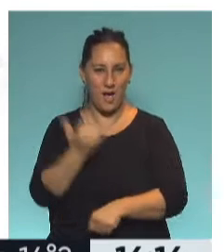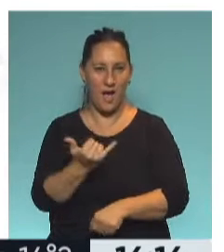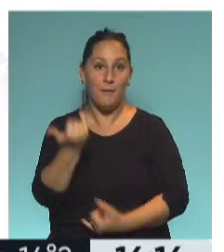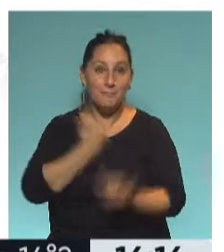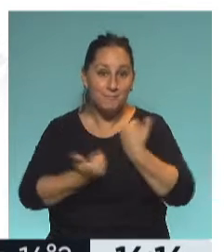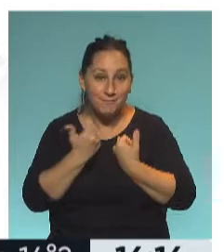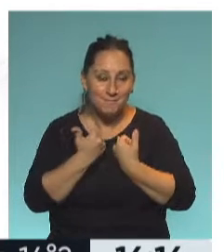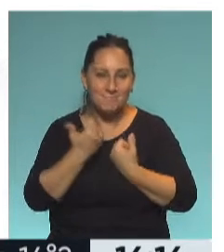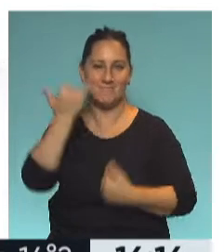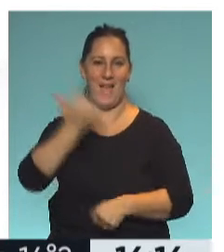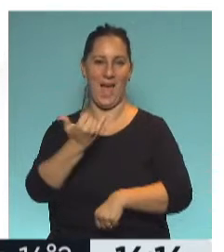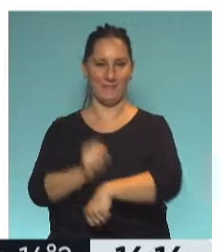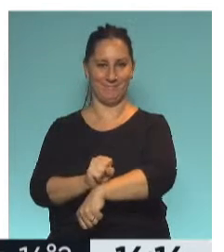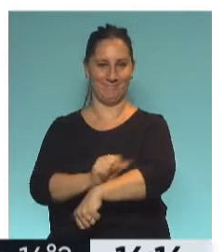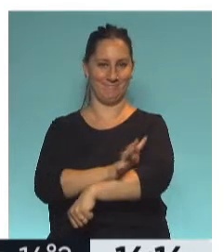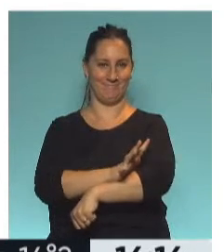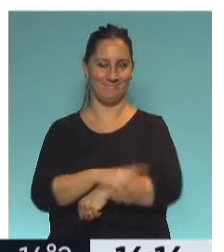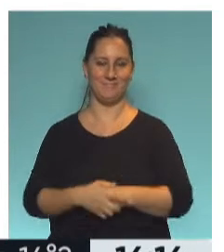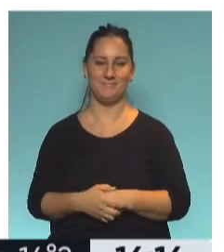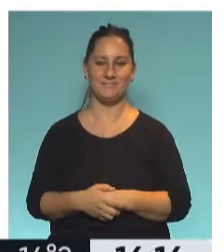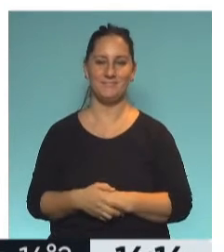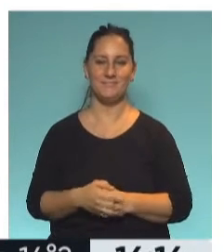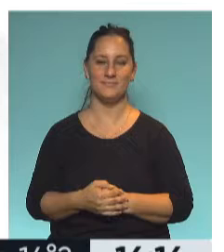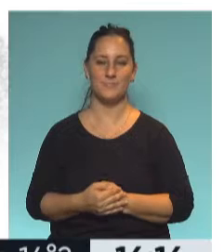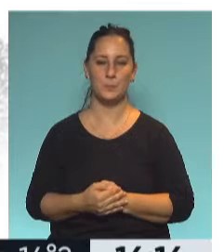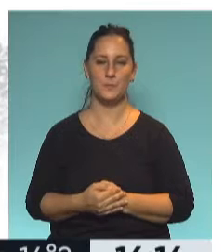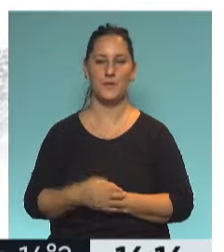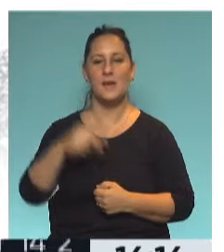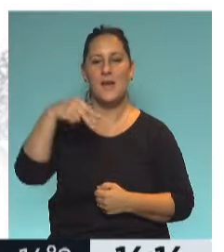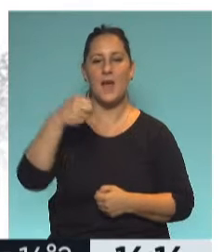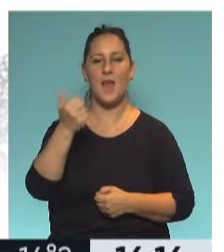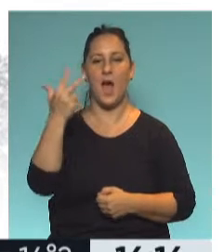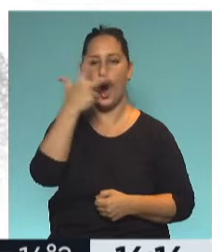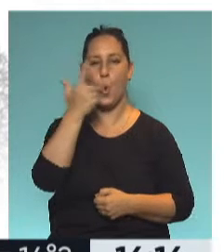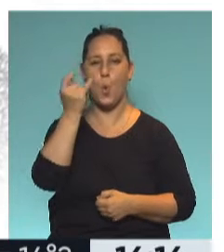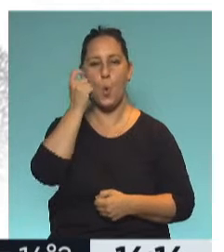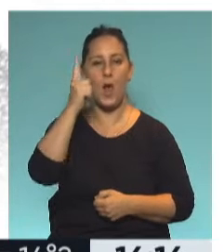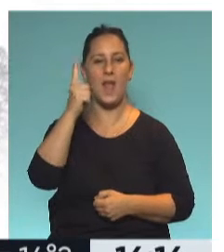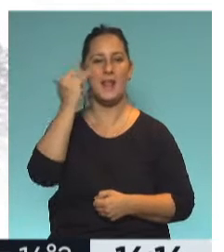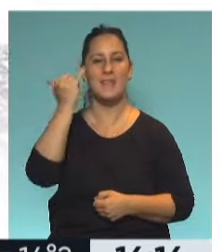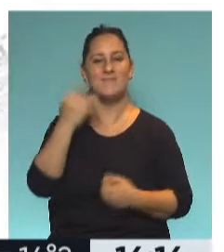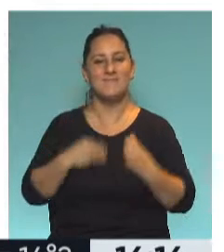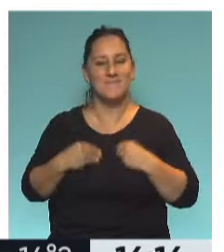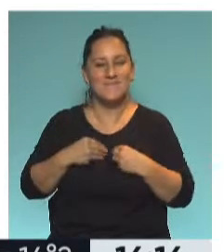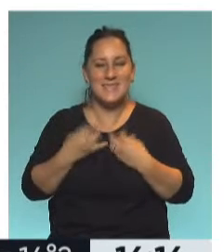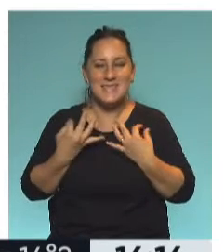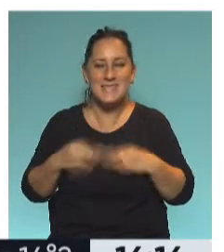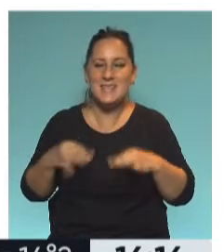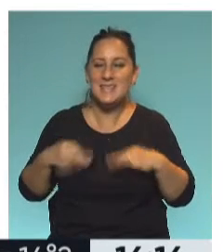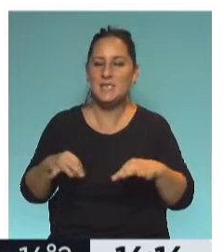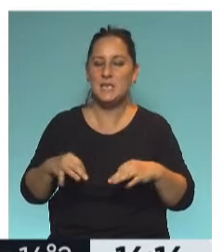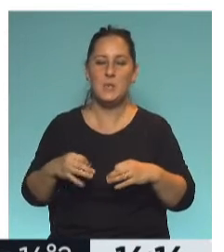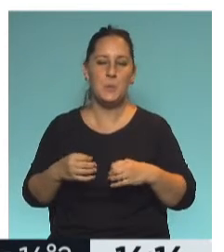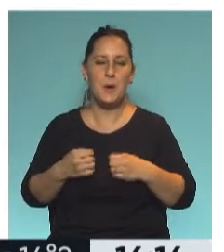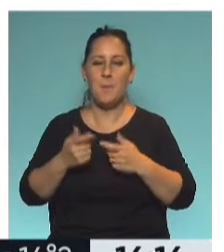que nos contás y nos pone la piel de gallina. Es que, sí, bueno, después... Nahuel tiene también, ¿no? Esa sensibilidad para expresarse